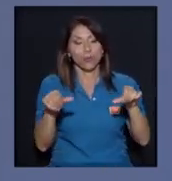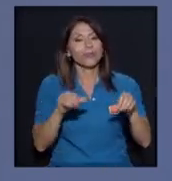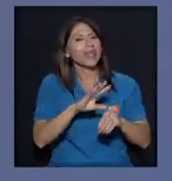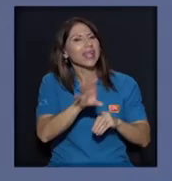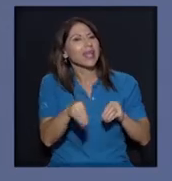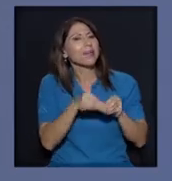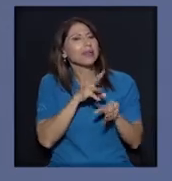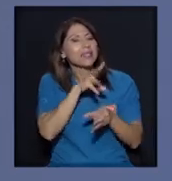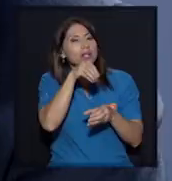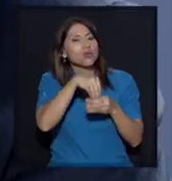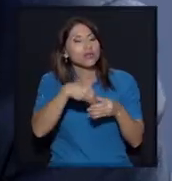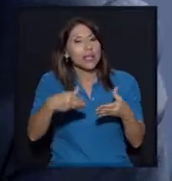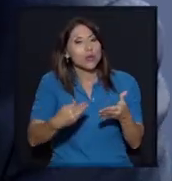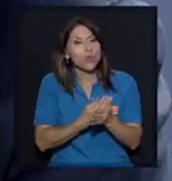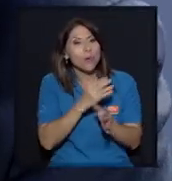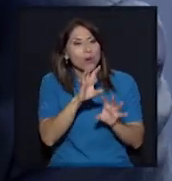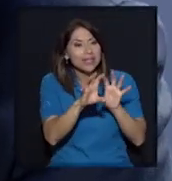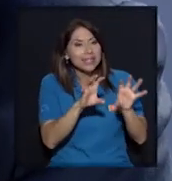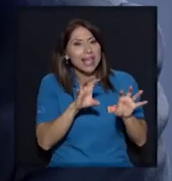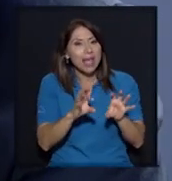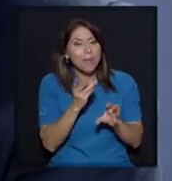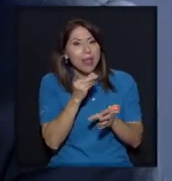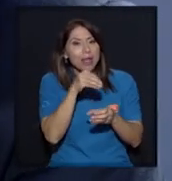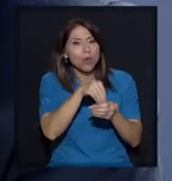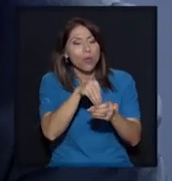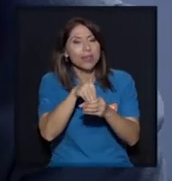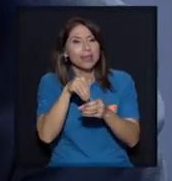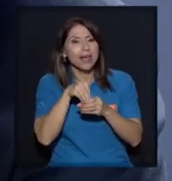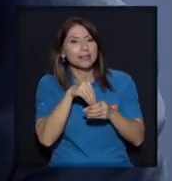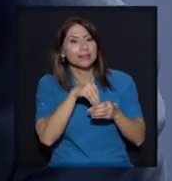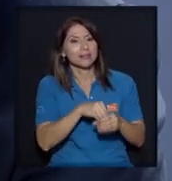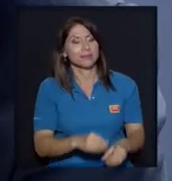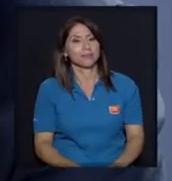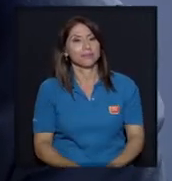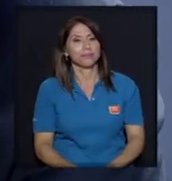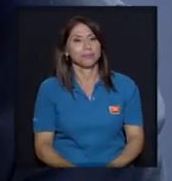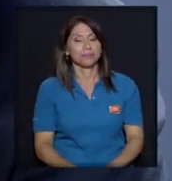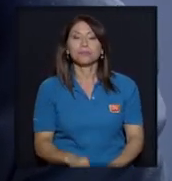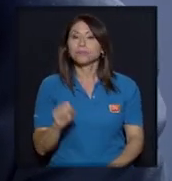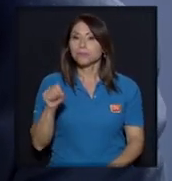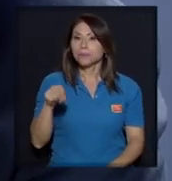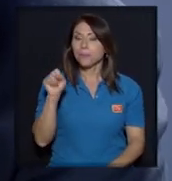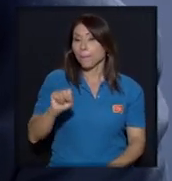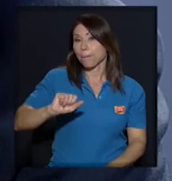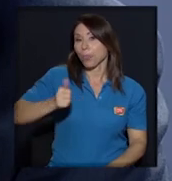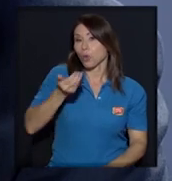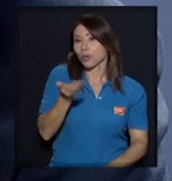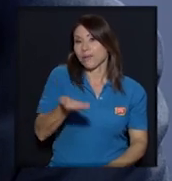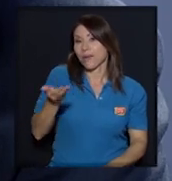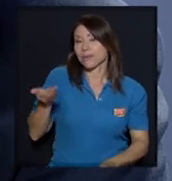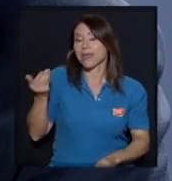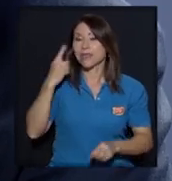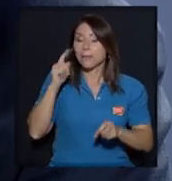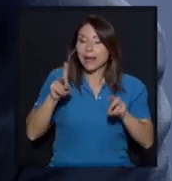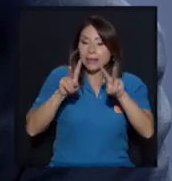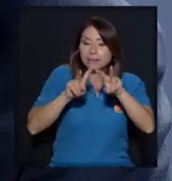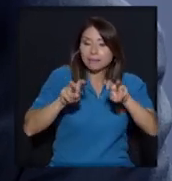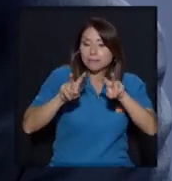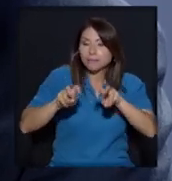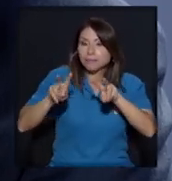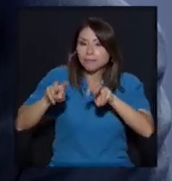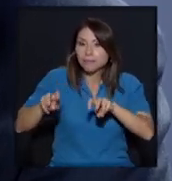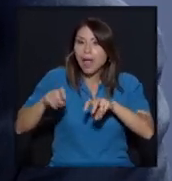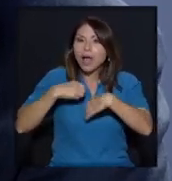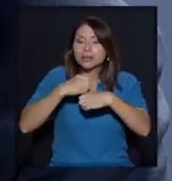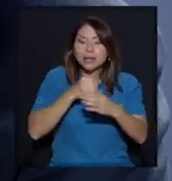el nuevo esquema de cuentas? Sí, otra herramienta analítica que es muy útil para la